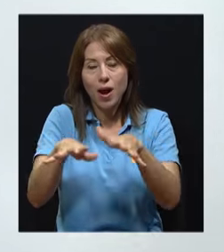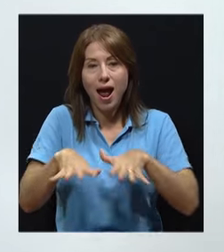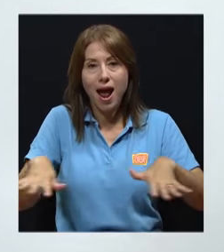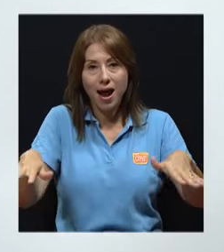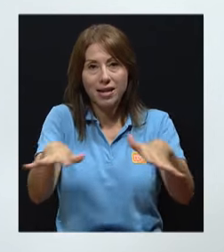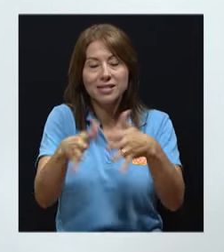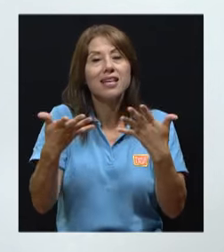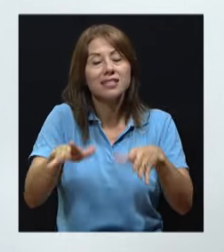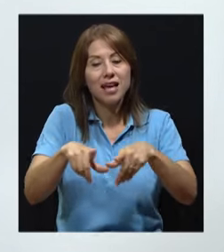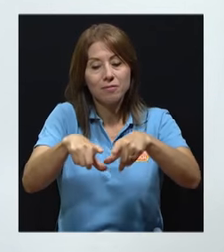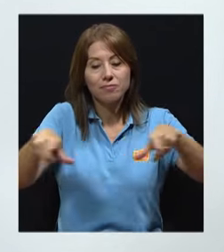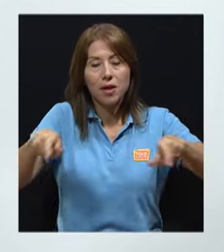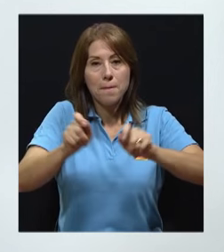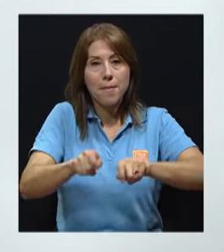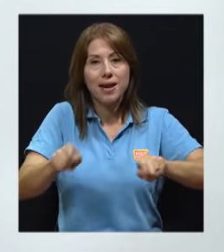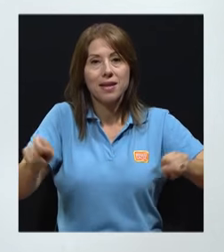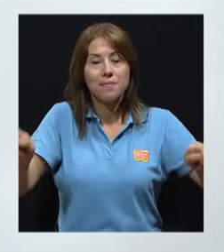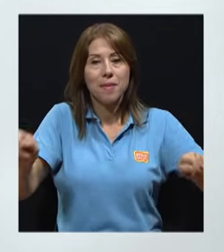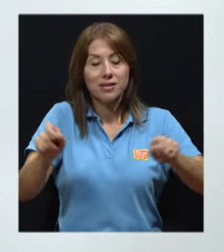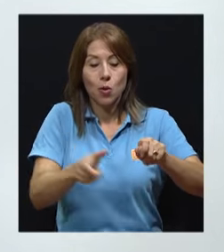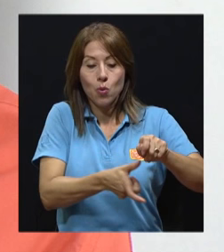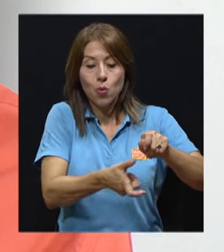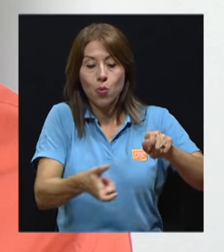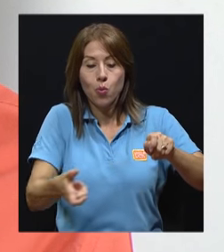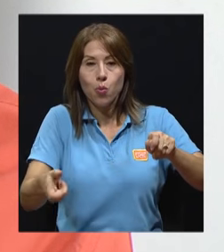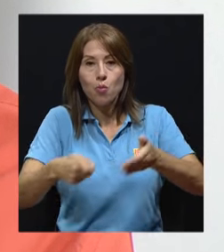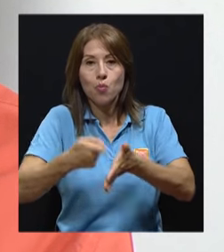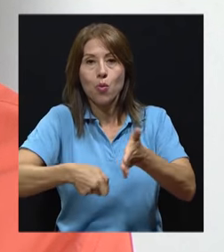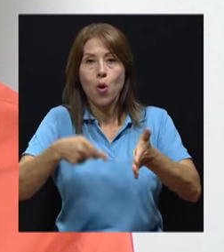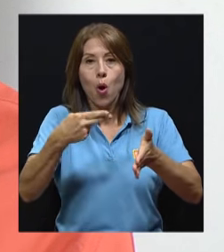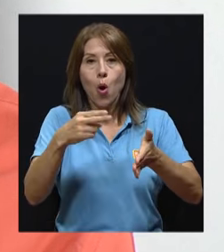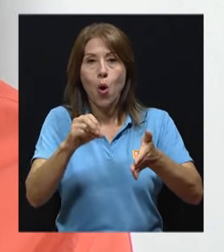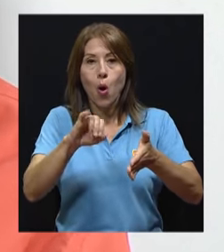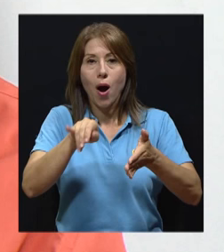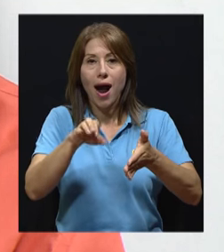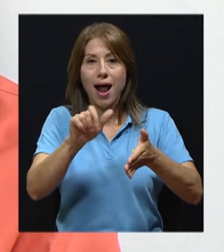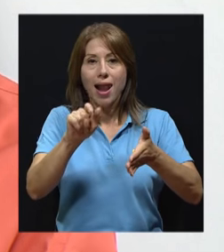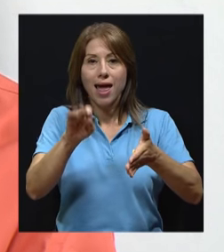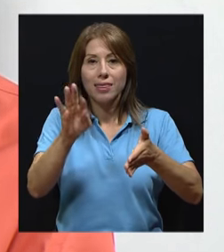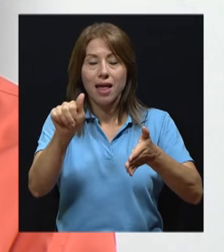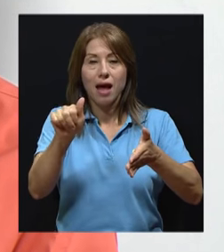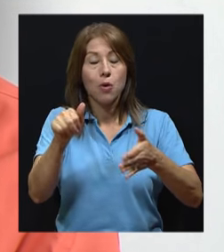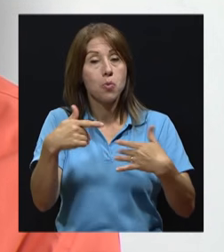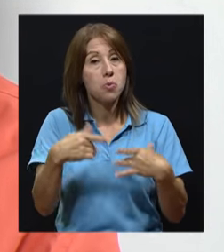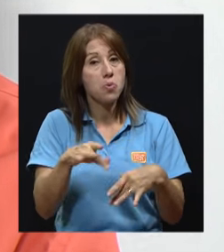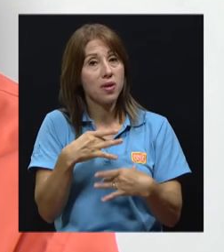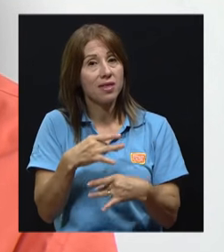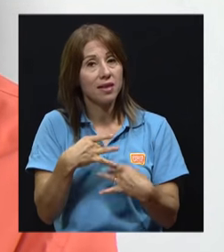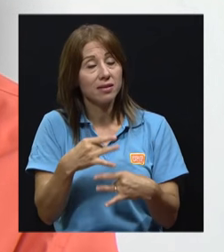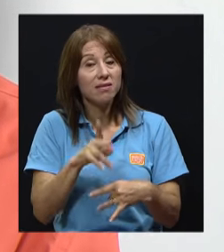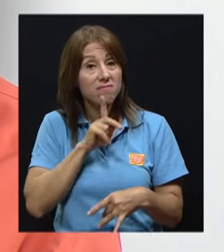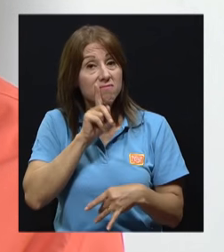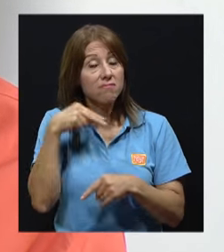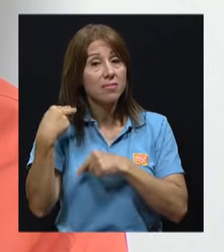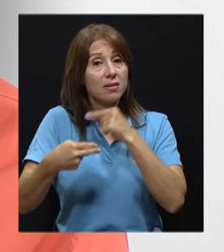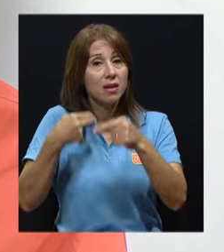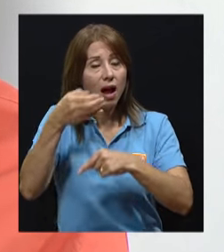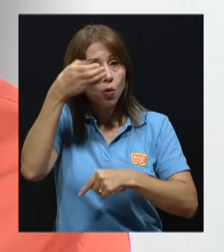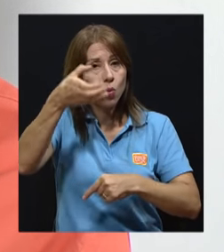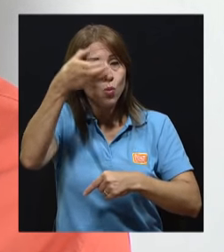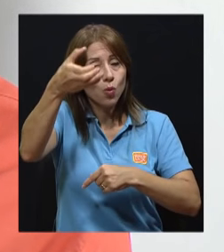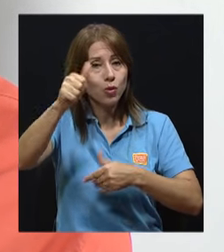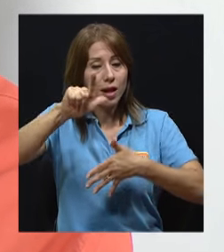este Barrios aledaños tiene Marimba de ojalata qué interesante y sí podemos decir definitivamente que es un verdadero legado